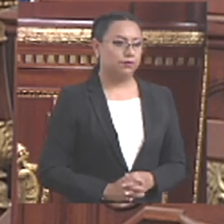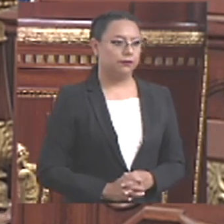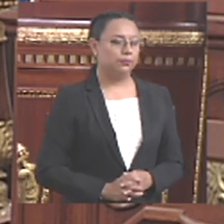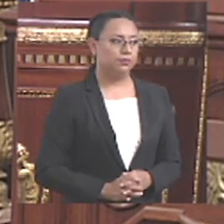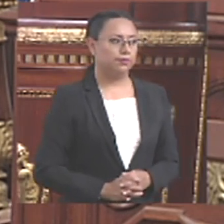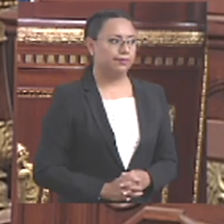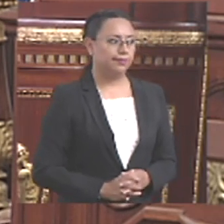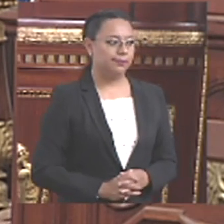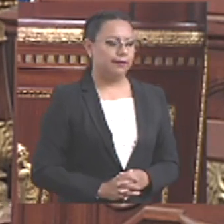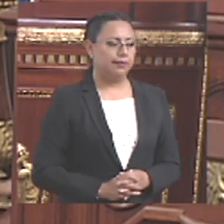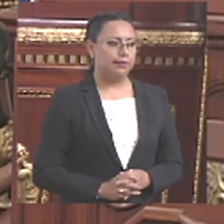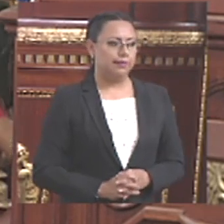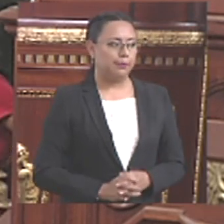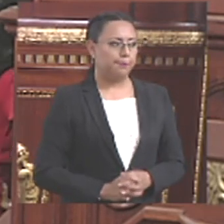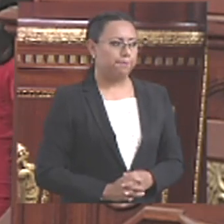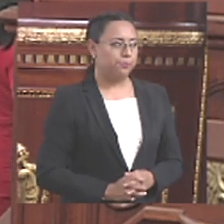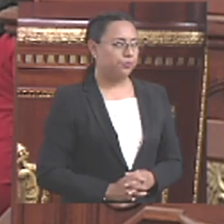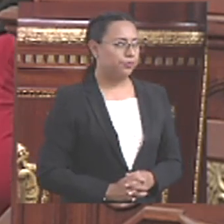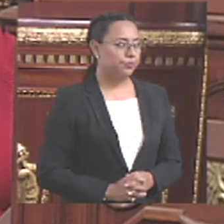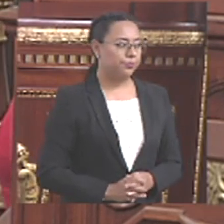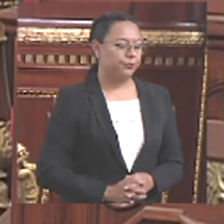austero.